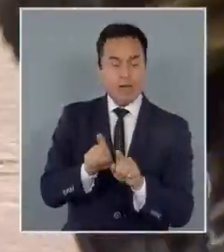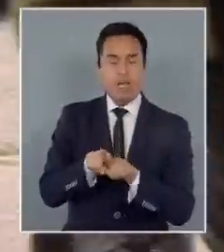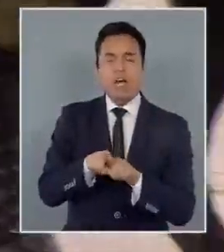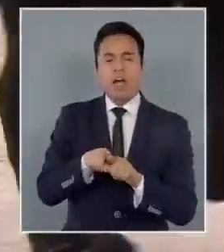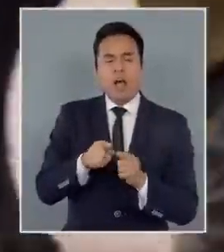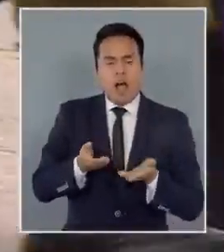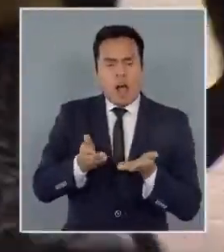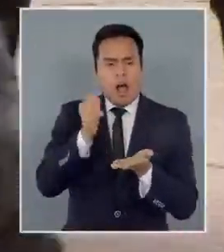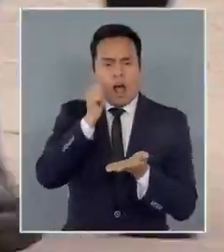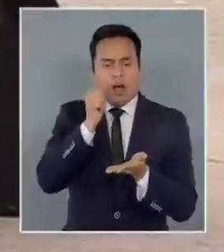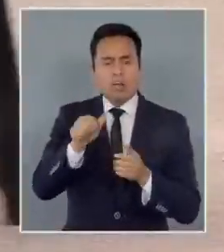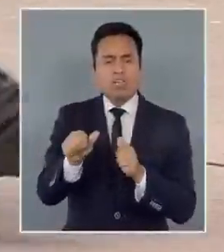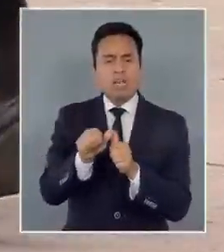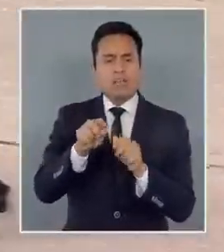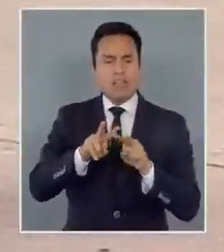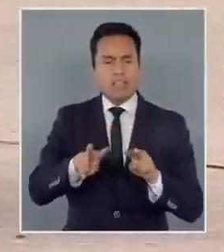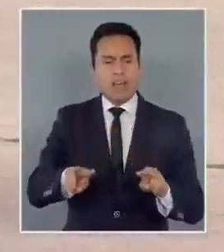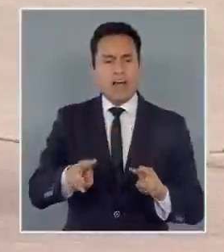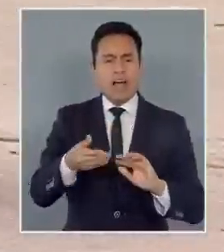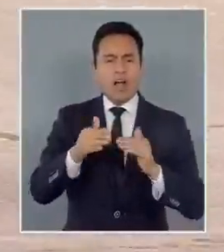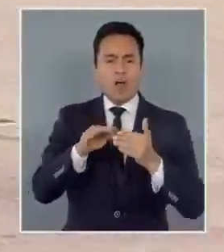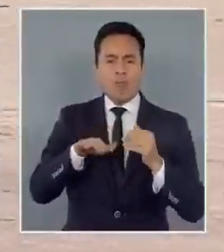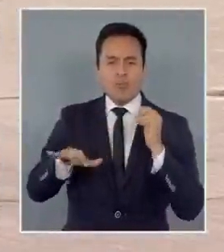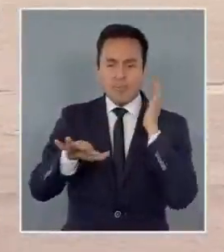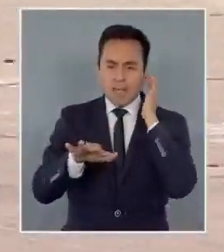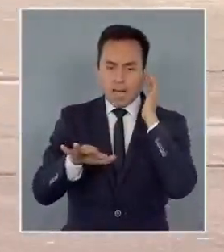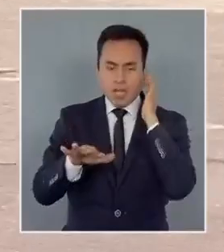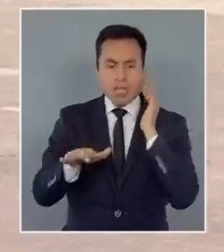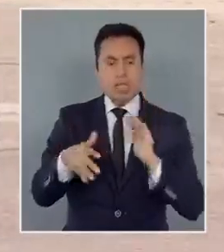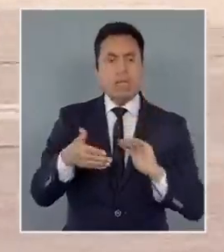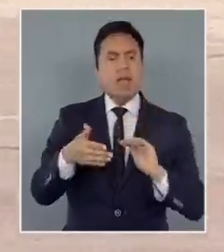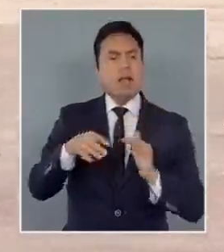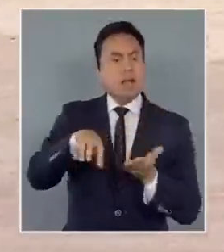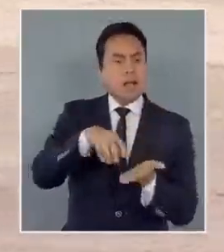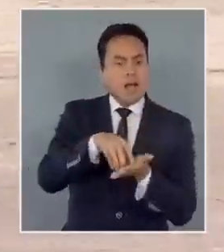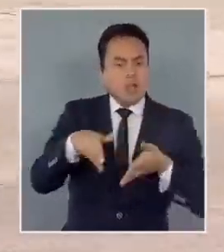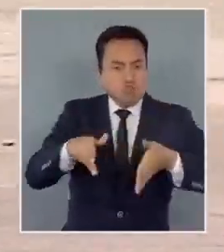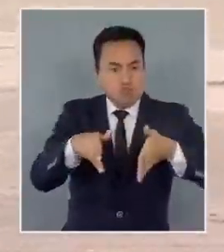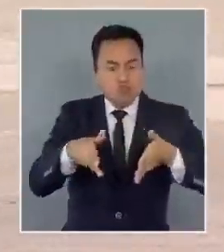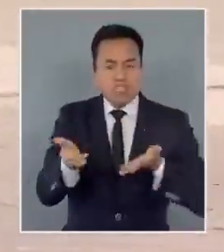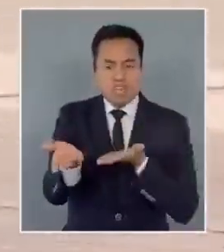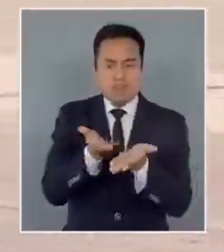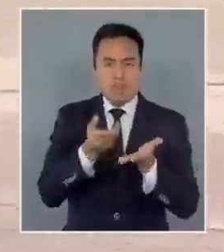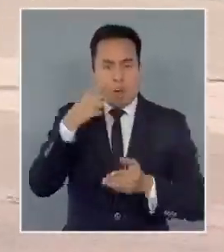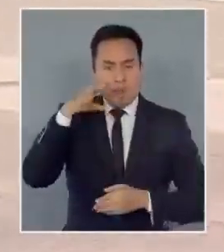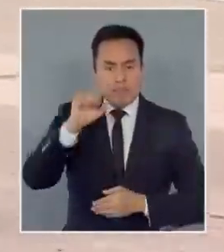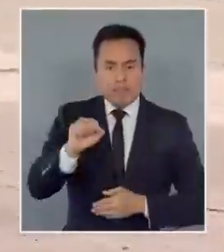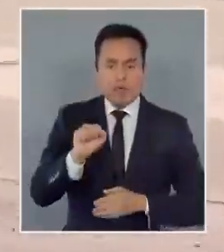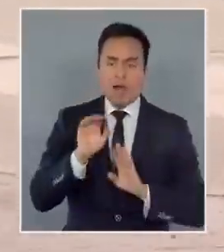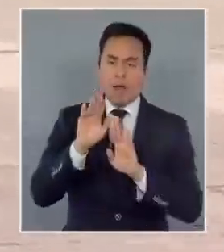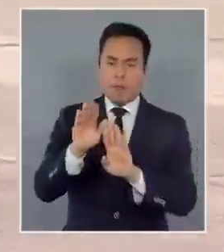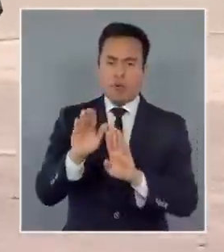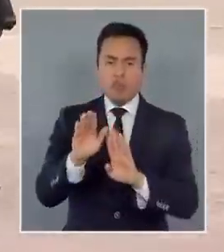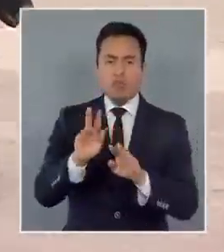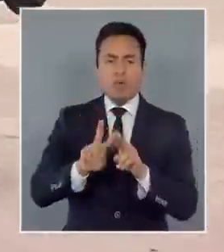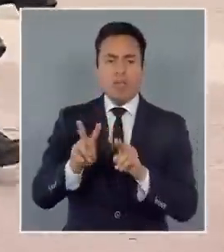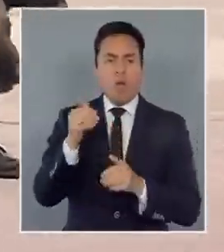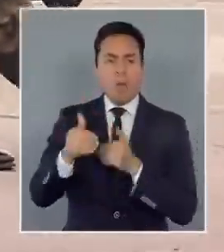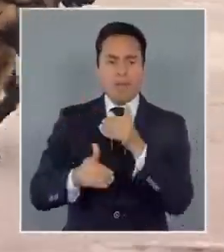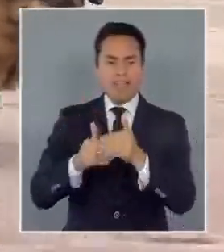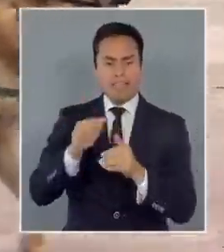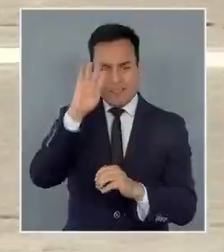diario entregan cercanía y tranquilidad a la comunidad. En calles y plazas, realizando servicios preventivos en apoyo a la función